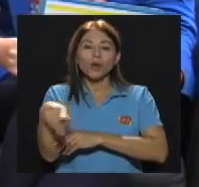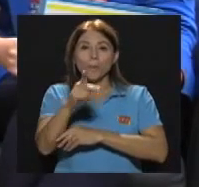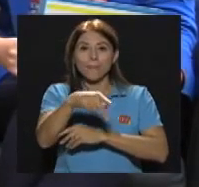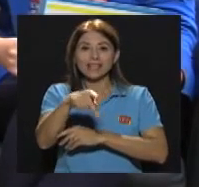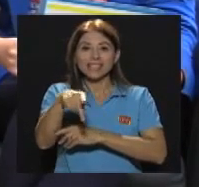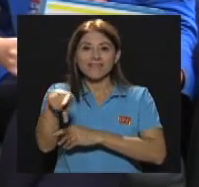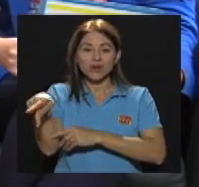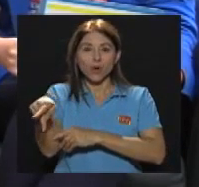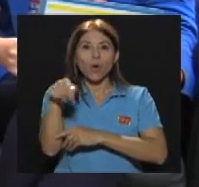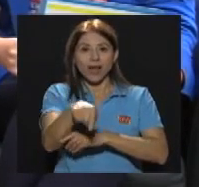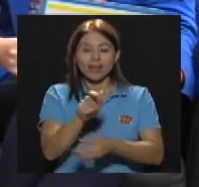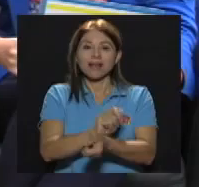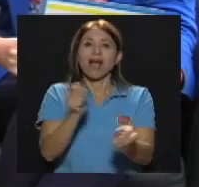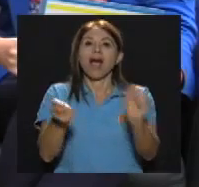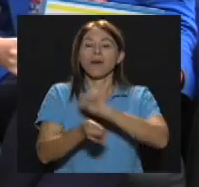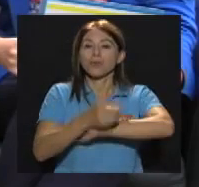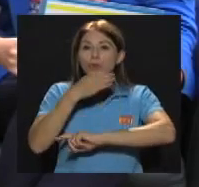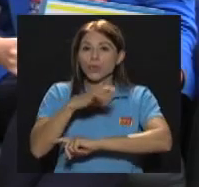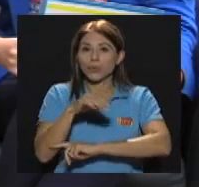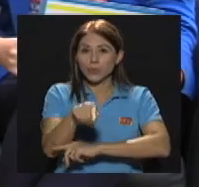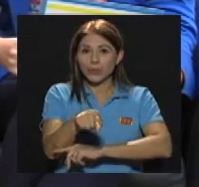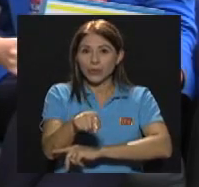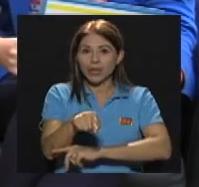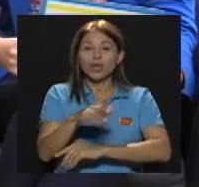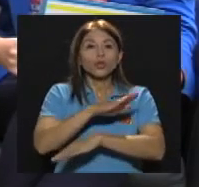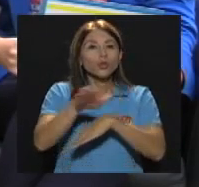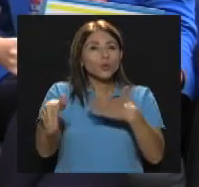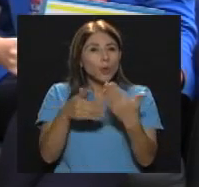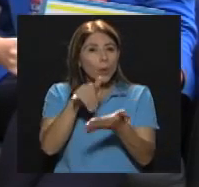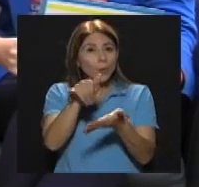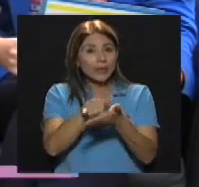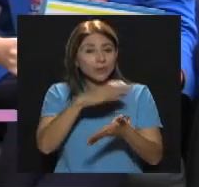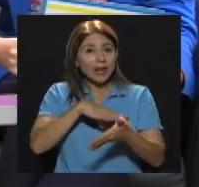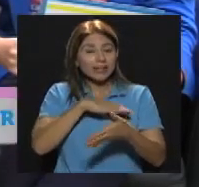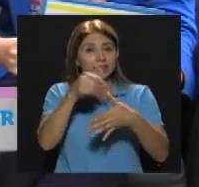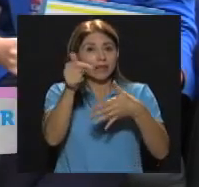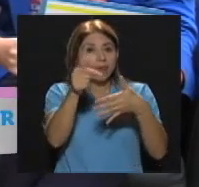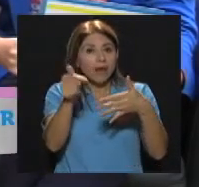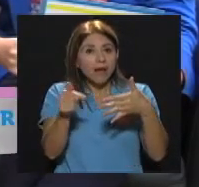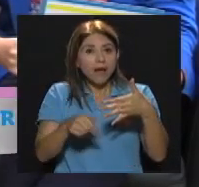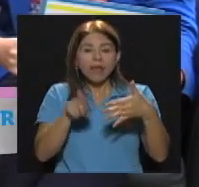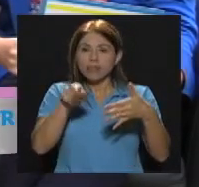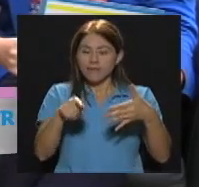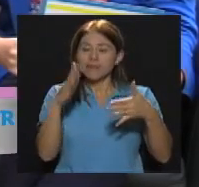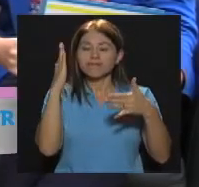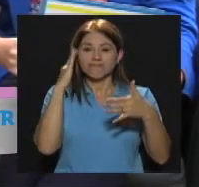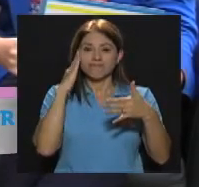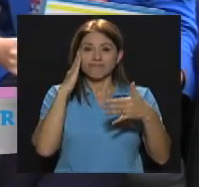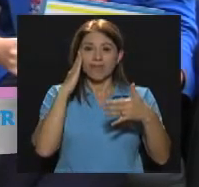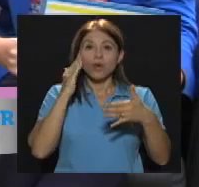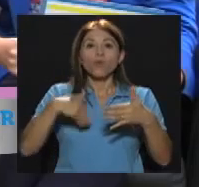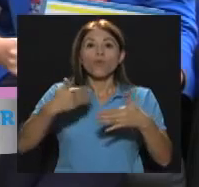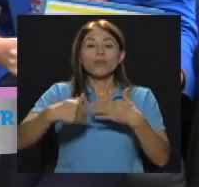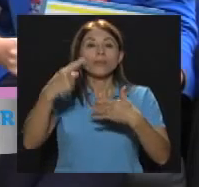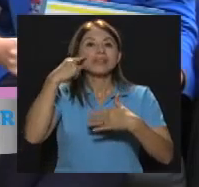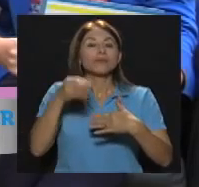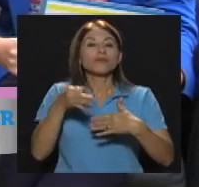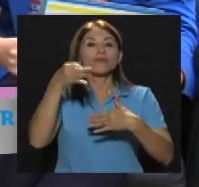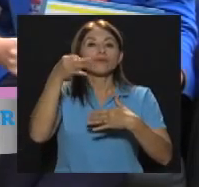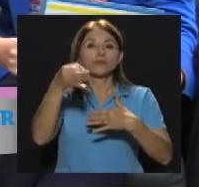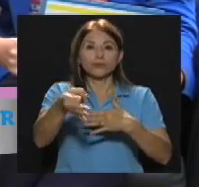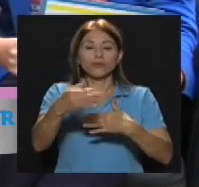Y todos esos factores hay que tomarlos en cuenta para poder diseñar un hábitat o una vivienda para el futuro,